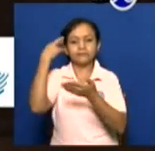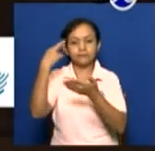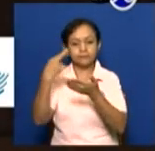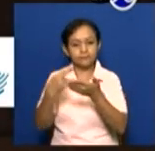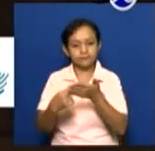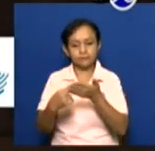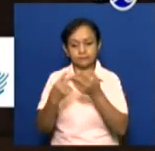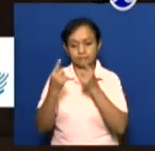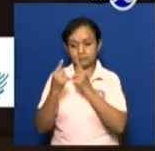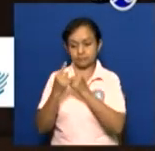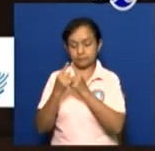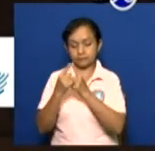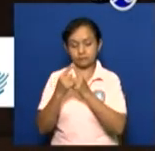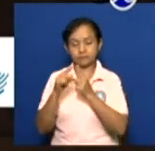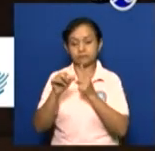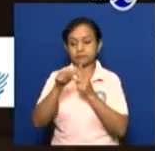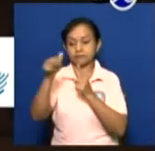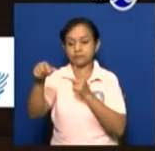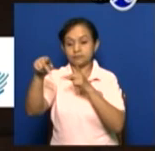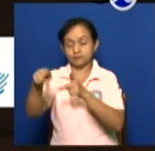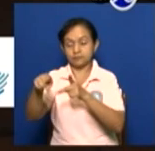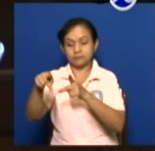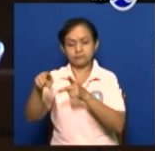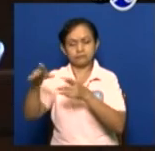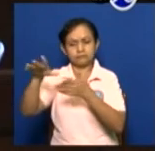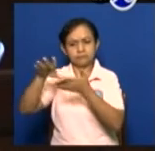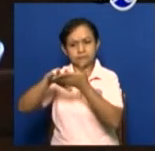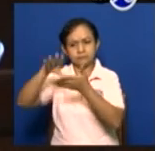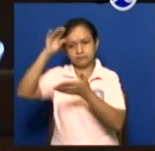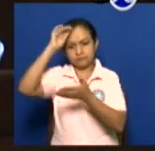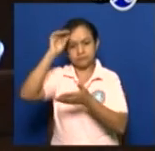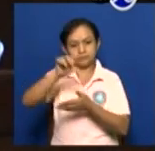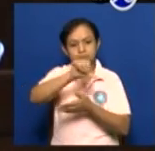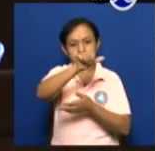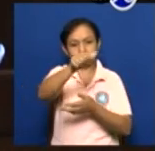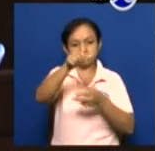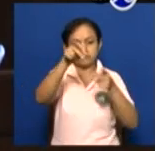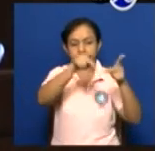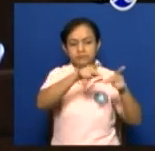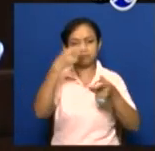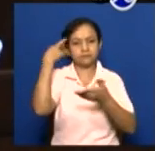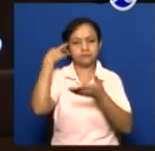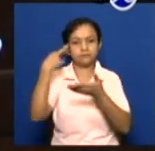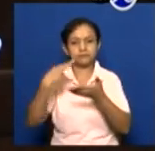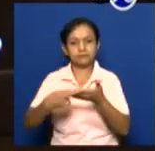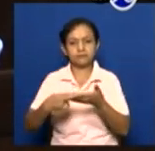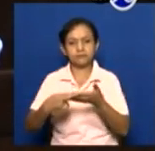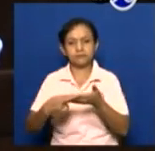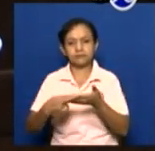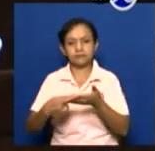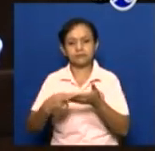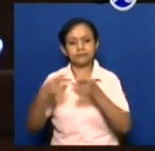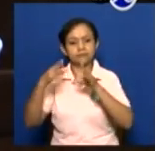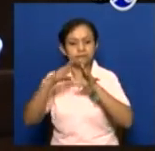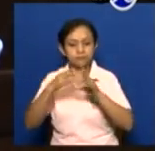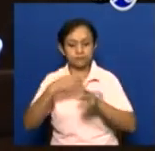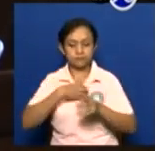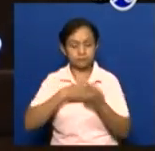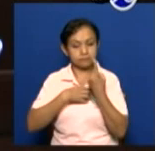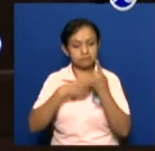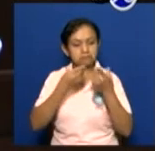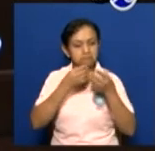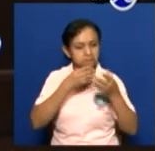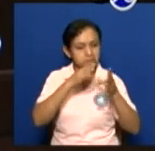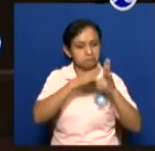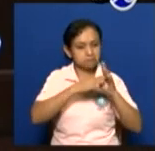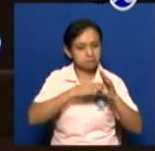unos descansan y se penetran con los recuerdos de otros. Las narraciones individuales